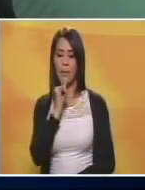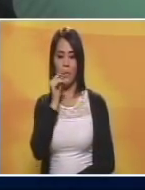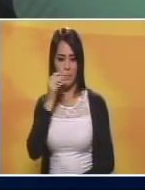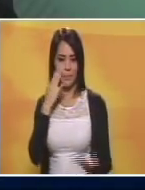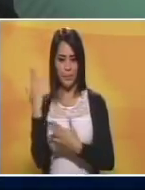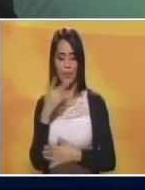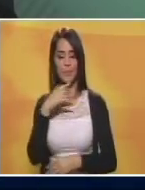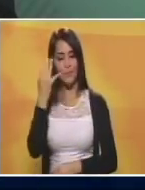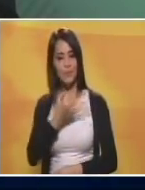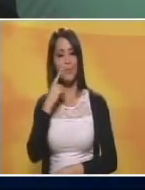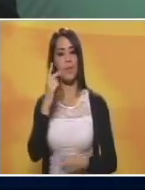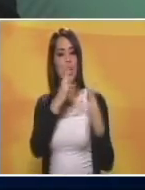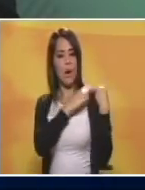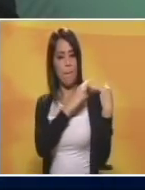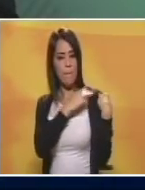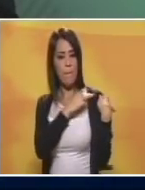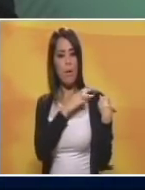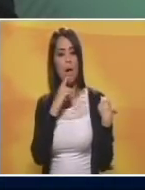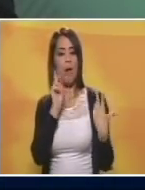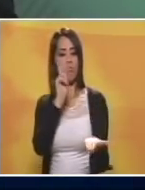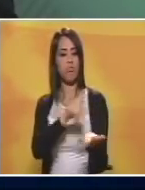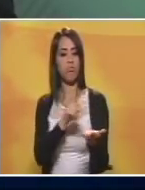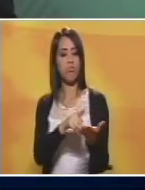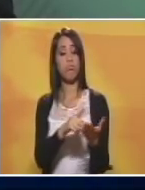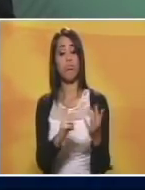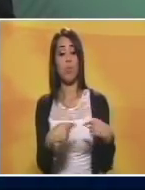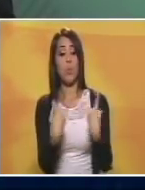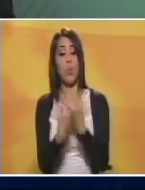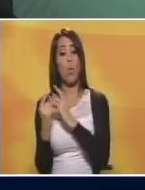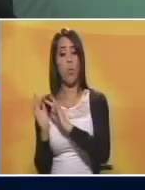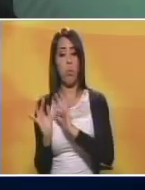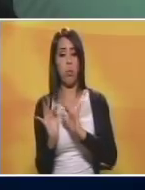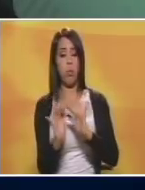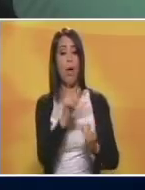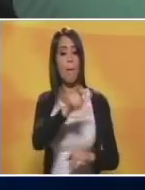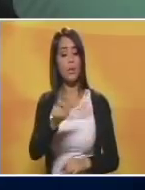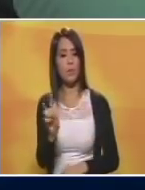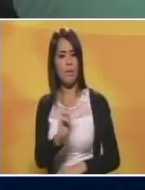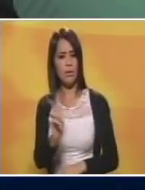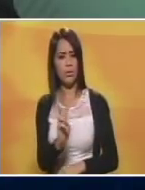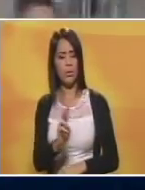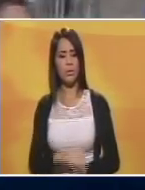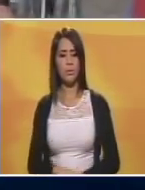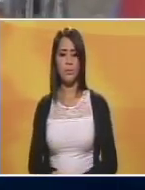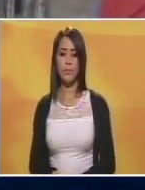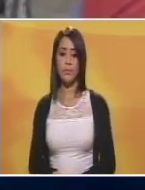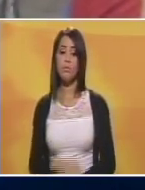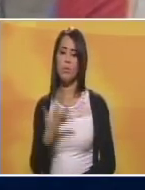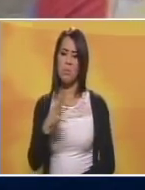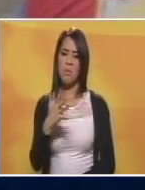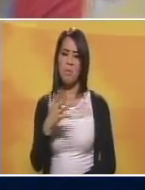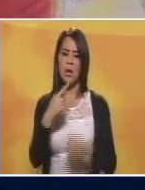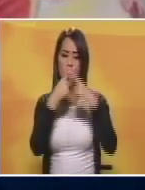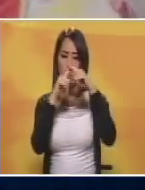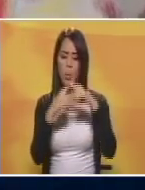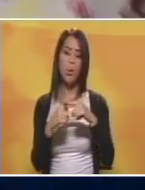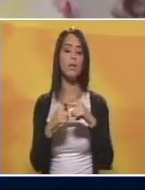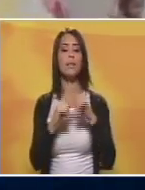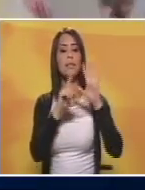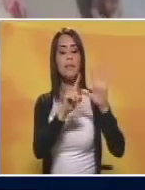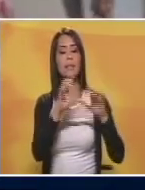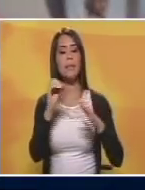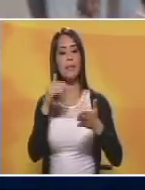con total responsabilidad ante la llegada masiva de venezolanos, especialmente al estado de Roraima, donde se calcula han ingresado unos